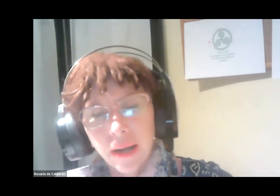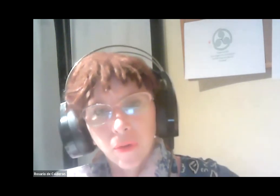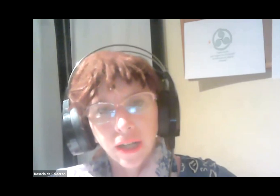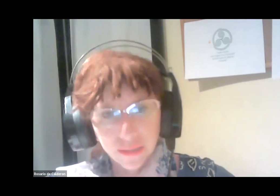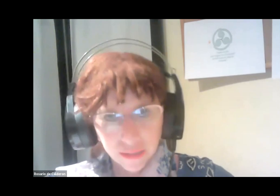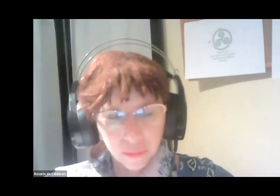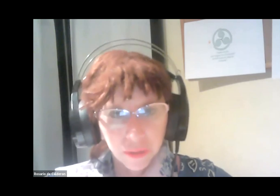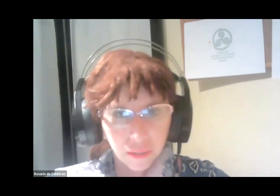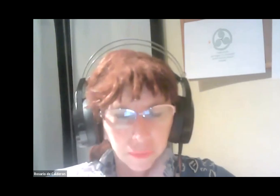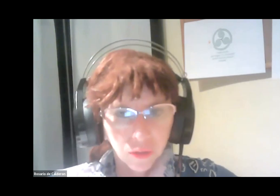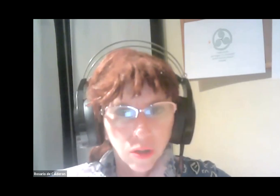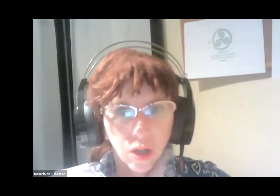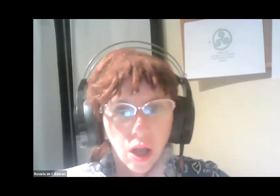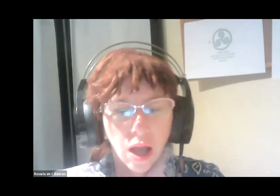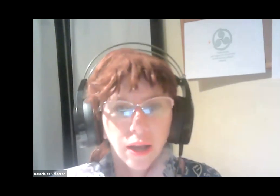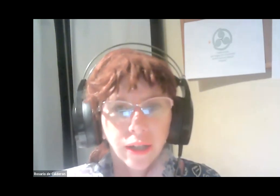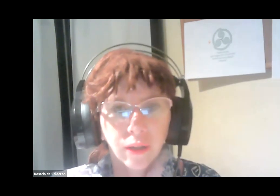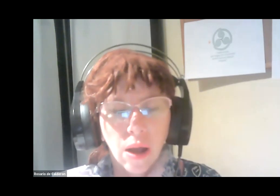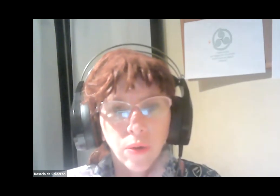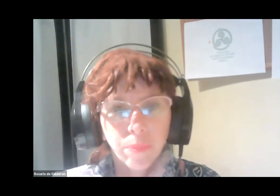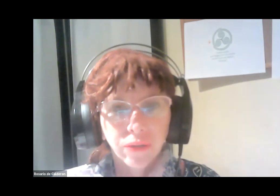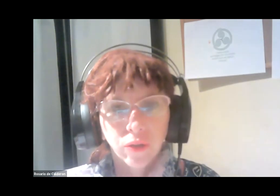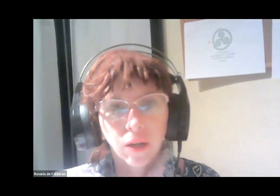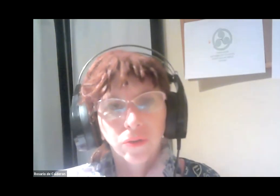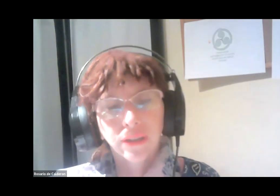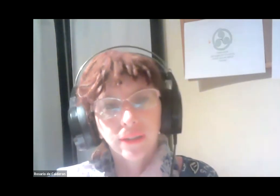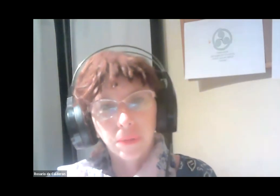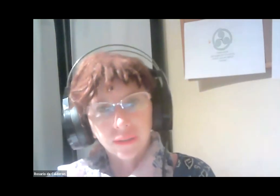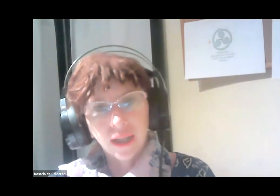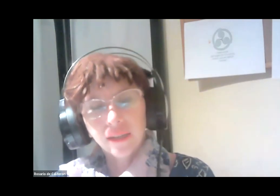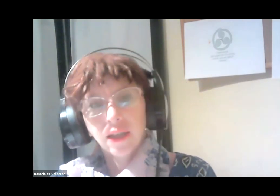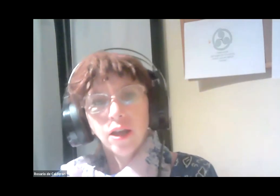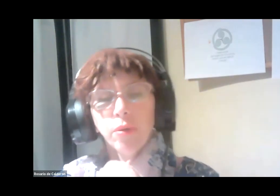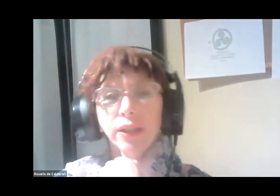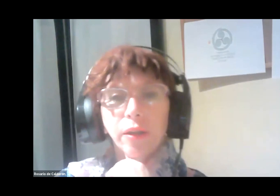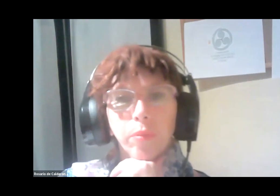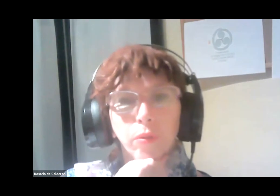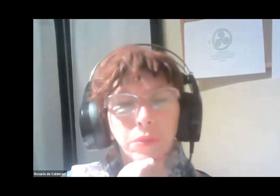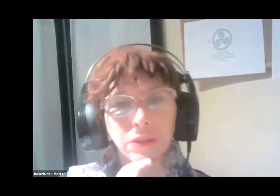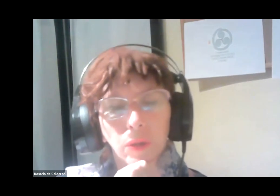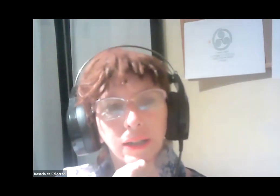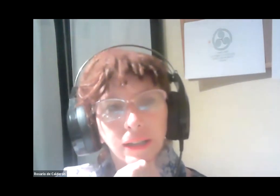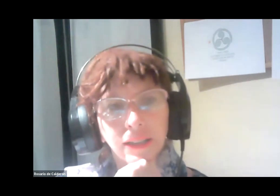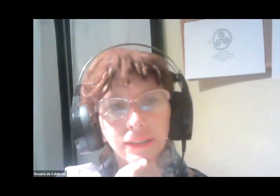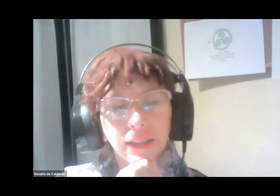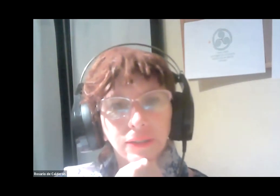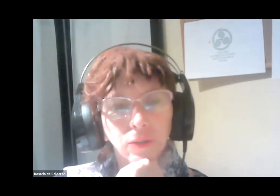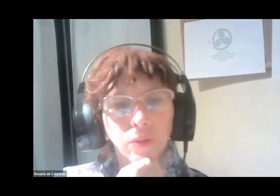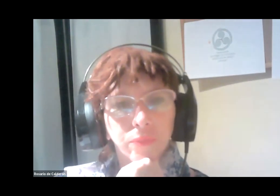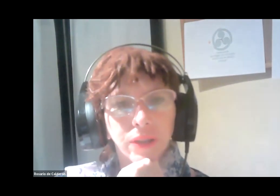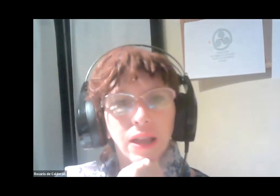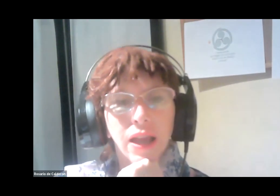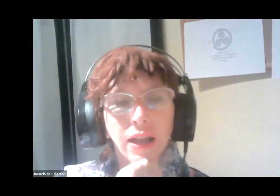para poder atender bien repito a una persona con discapacidad por ejemplo visual en este